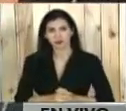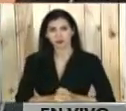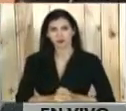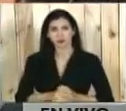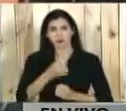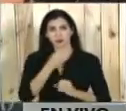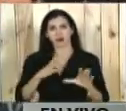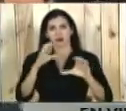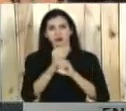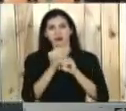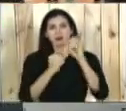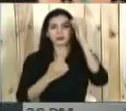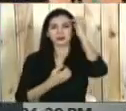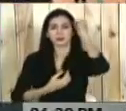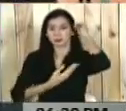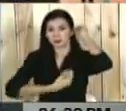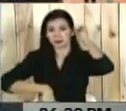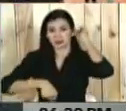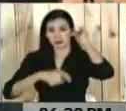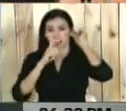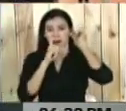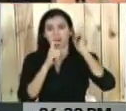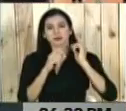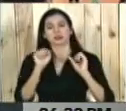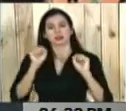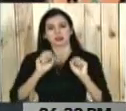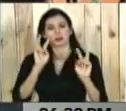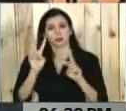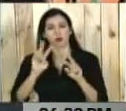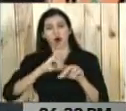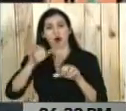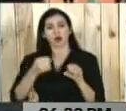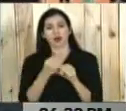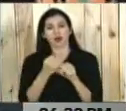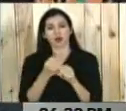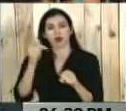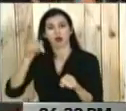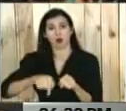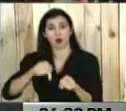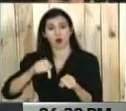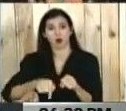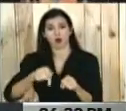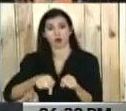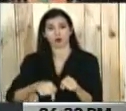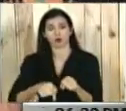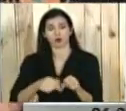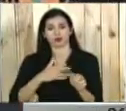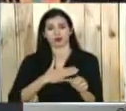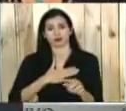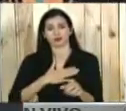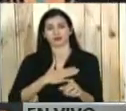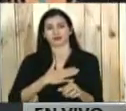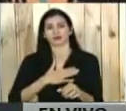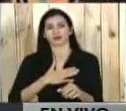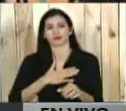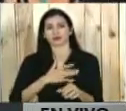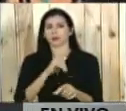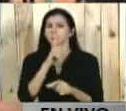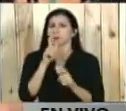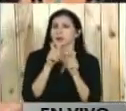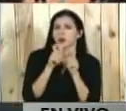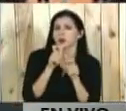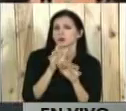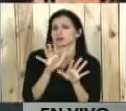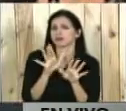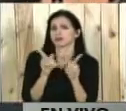Buenas noches, presidente. En efecto, vimos esa jornada importante que se dio el día de hoy. A mí me queda algunas preguntas en el aire,